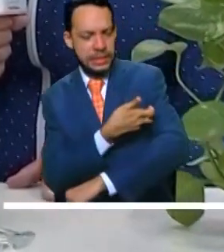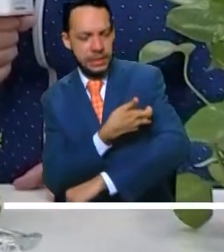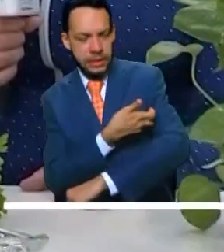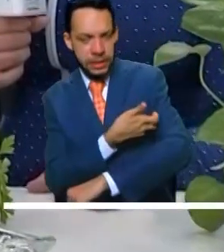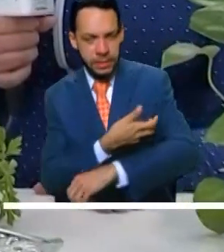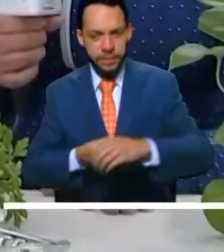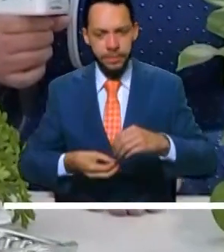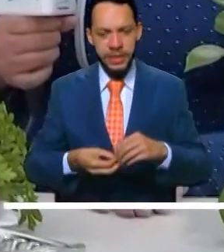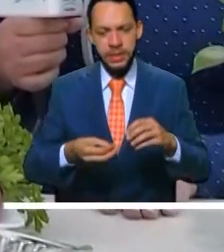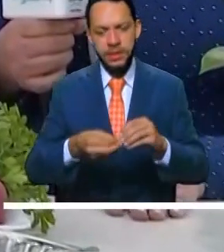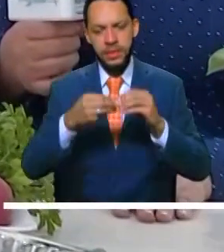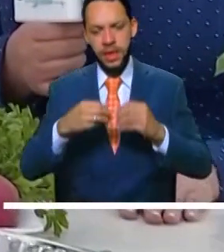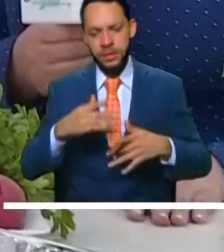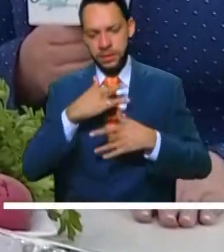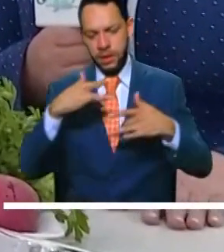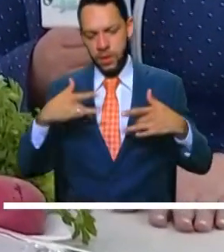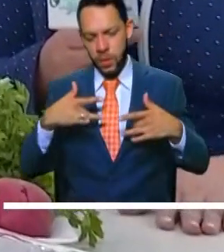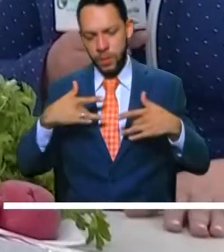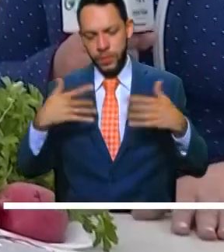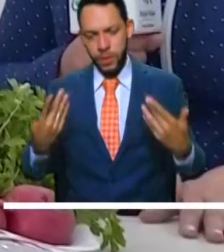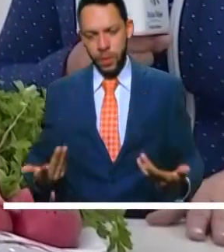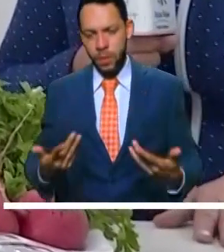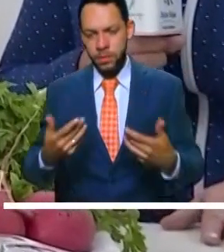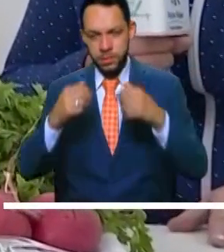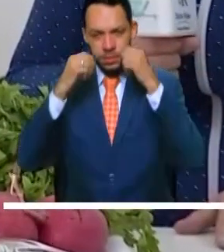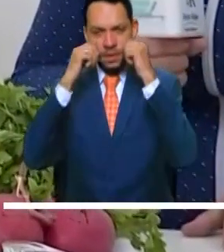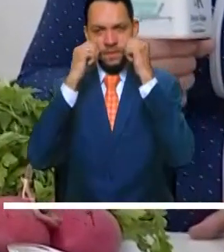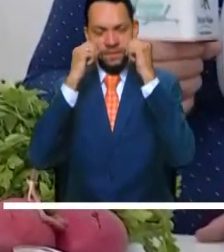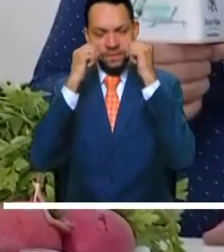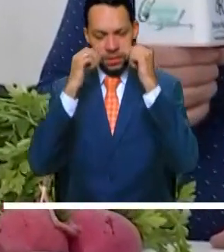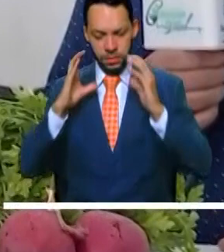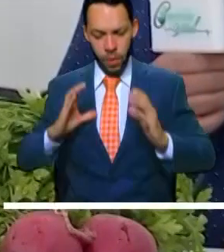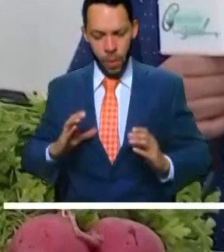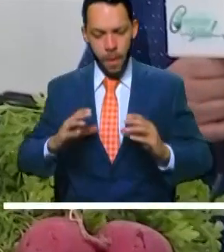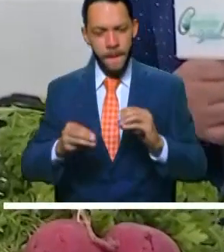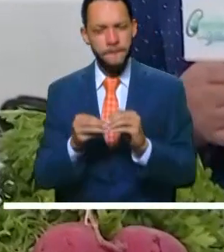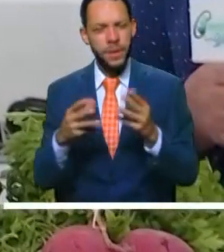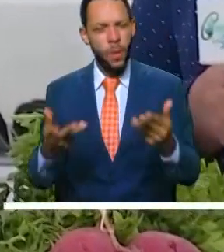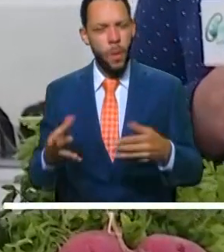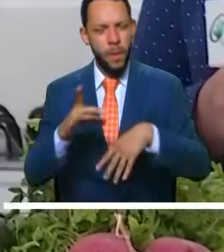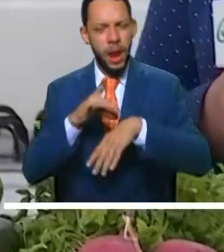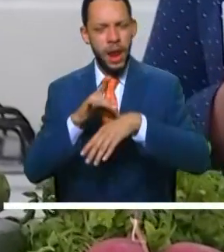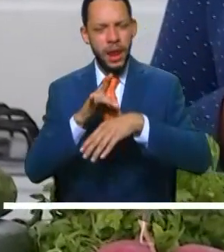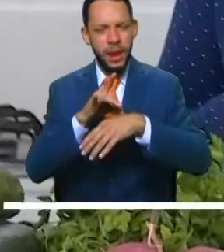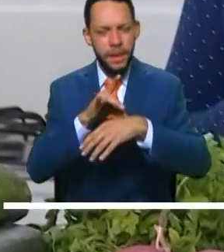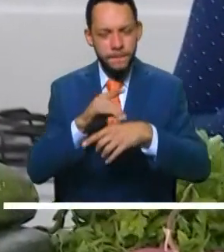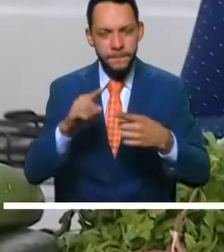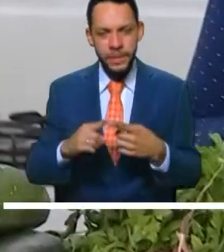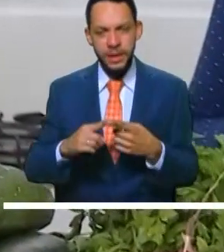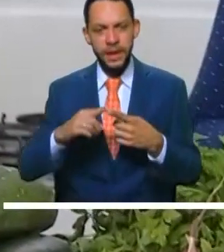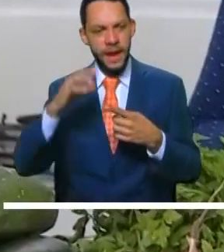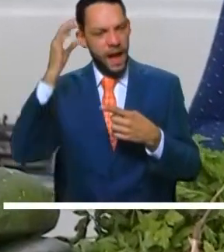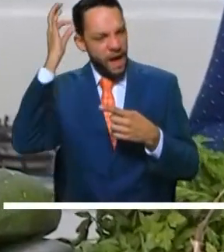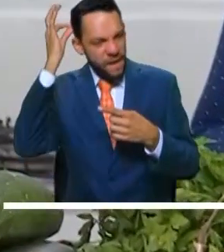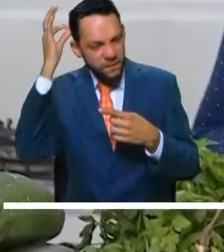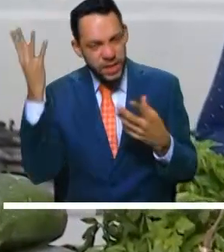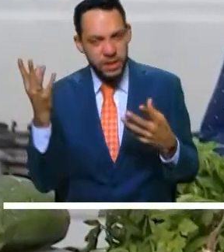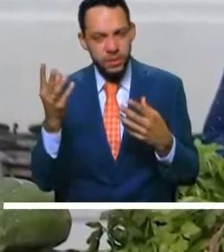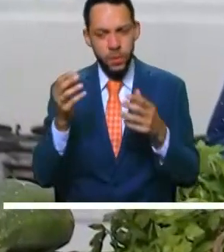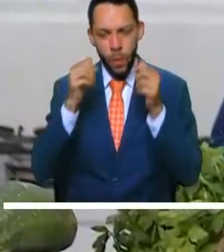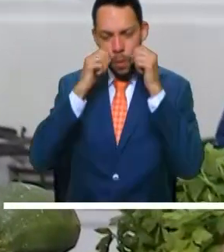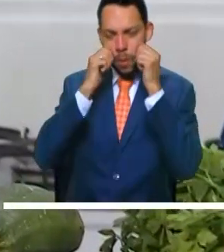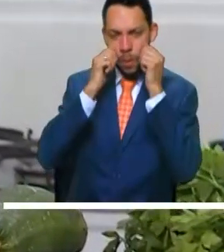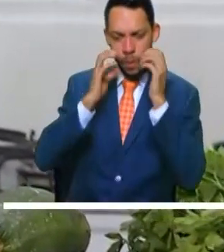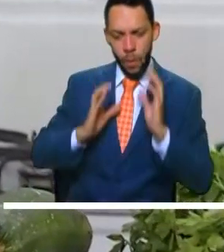nivel de salud y también en nuestro estado físico, cómo se ve nuestra piel, nuestro cabello, nuestro cuerpo. Y eso